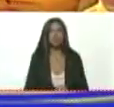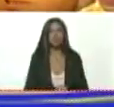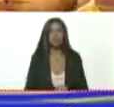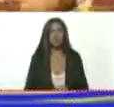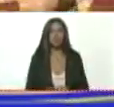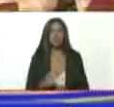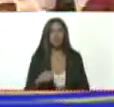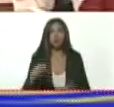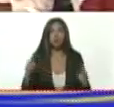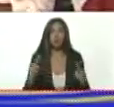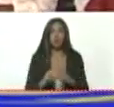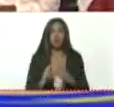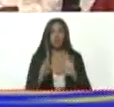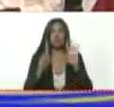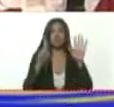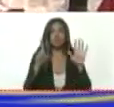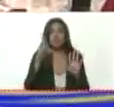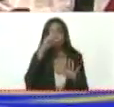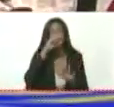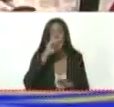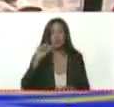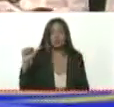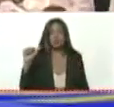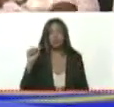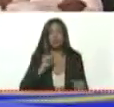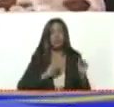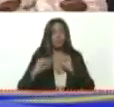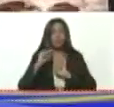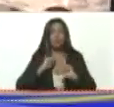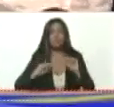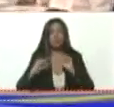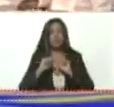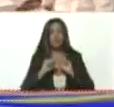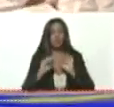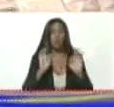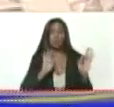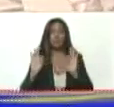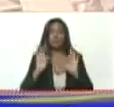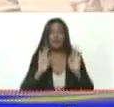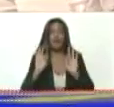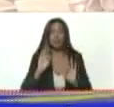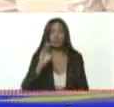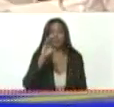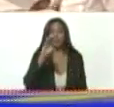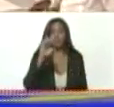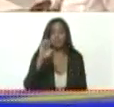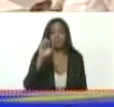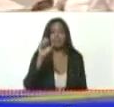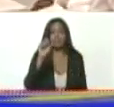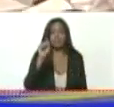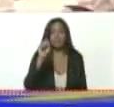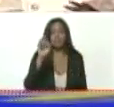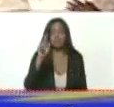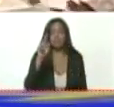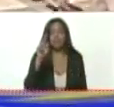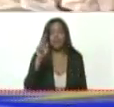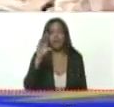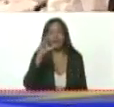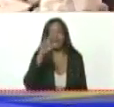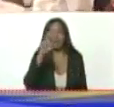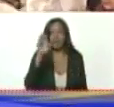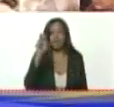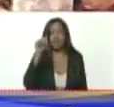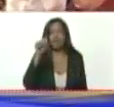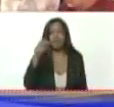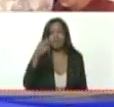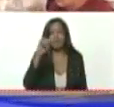encontrarme hoy en su sexto aniversario con el movimiento de teatro infantil y juvenil